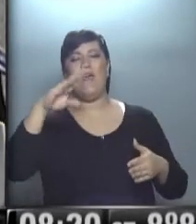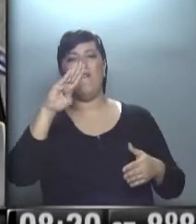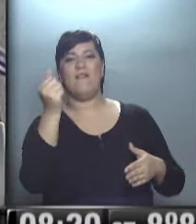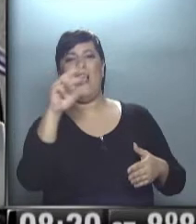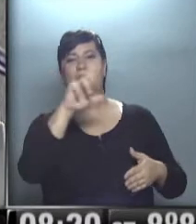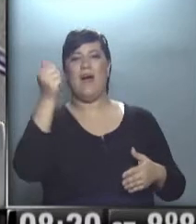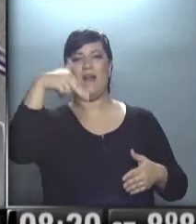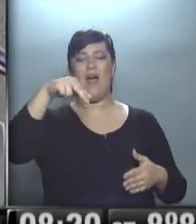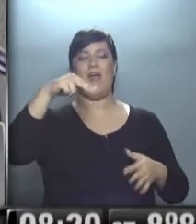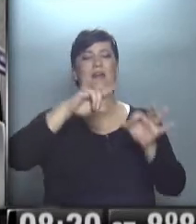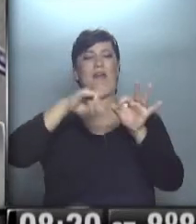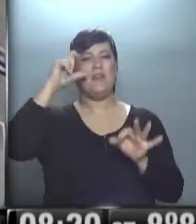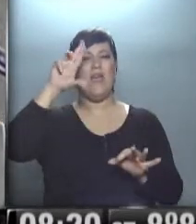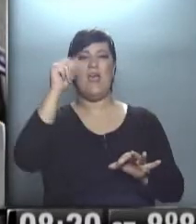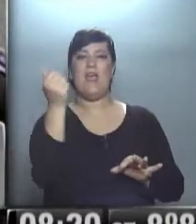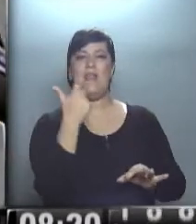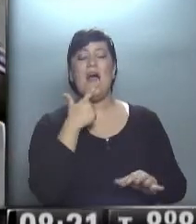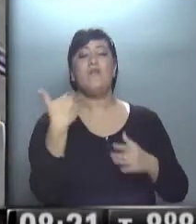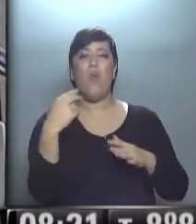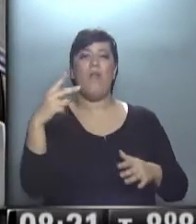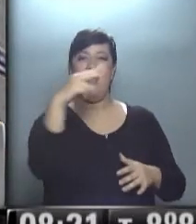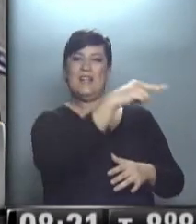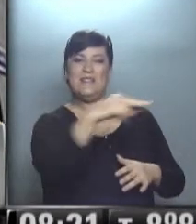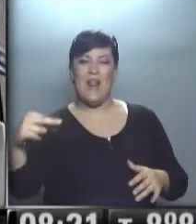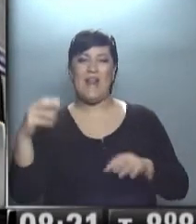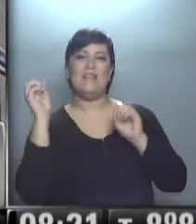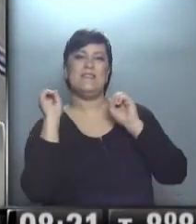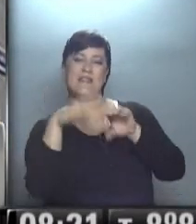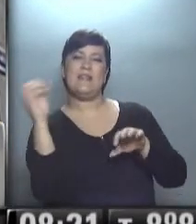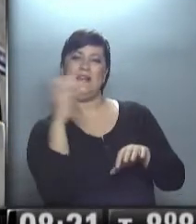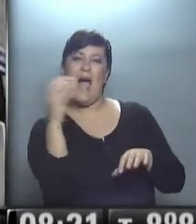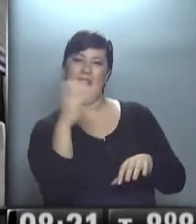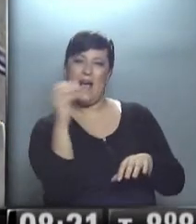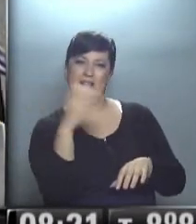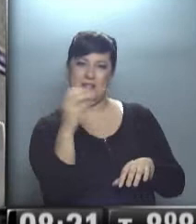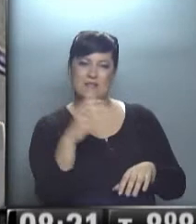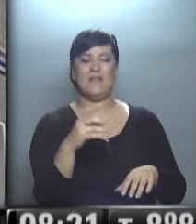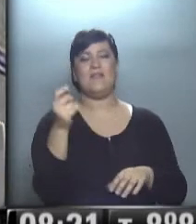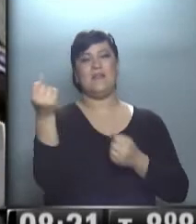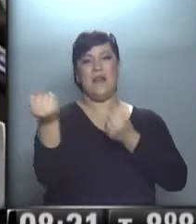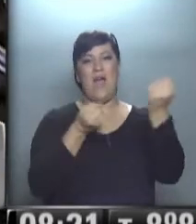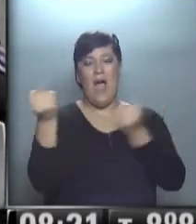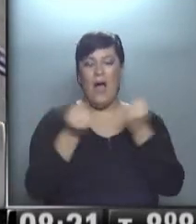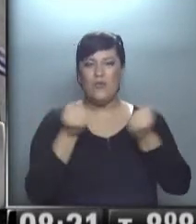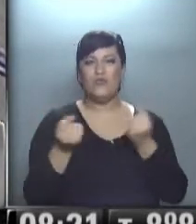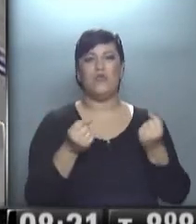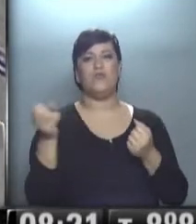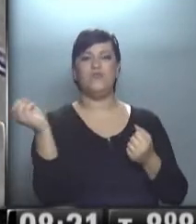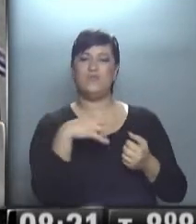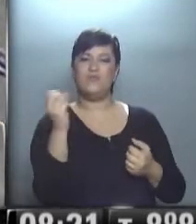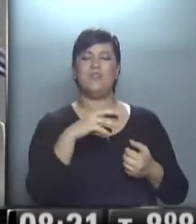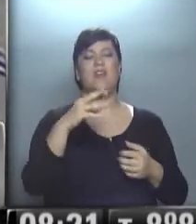sistema de integración multimodal de cargas esto es transporte automotor de cargas de arrime red